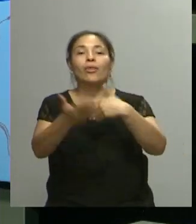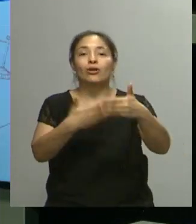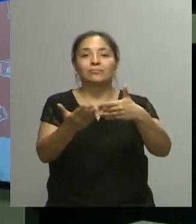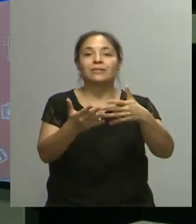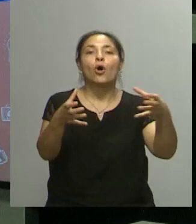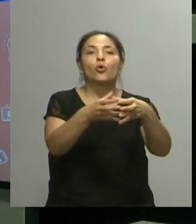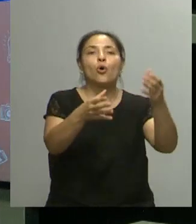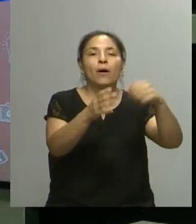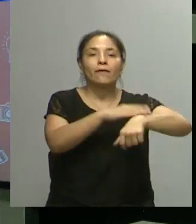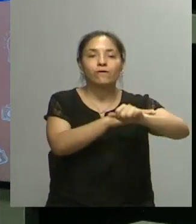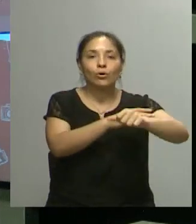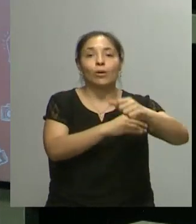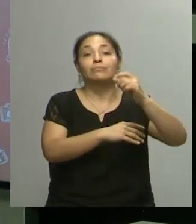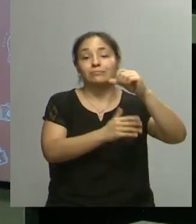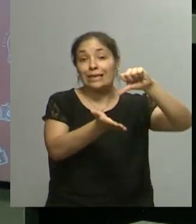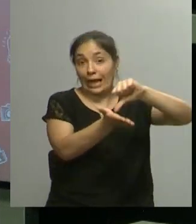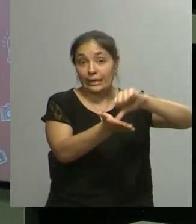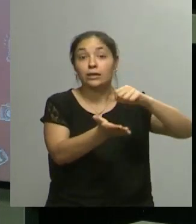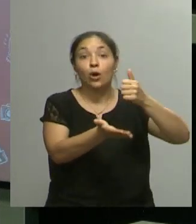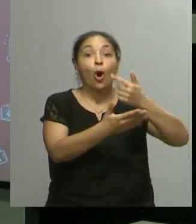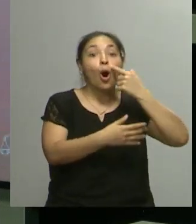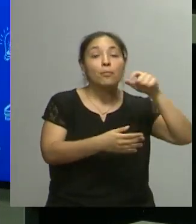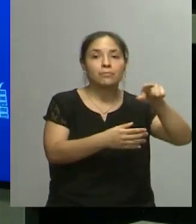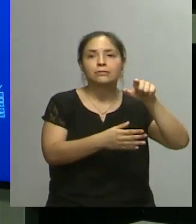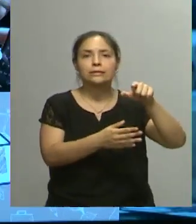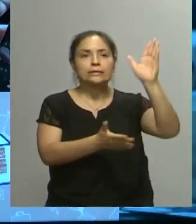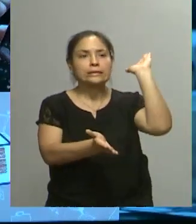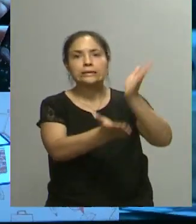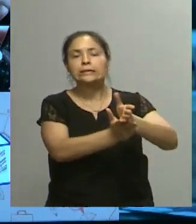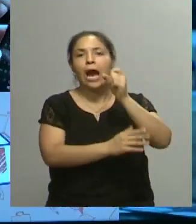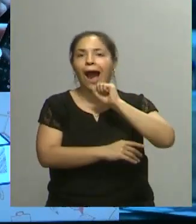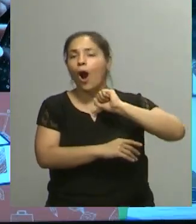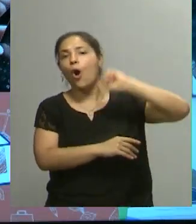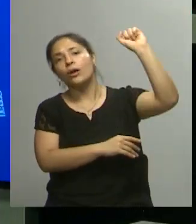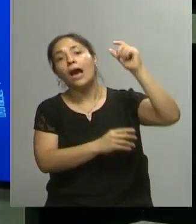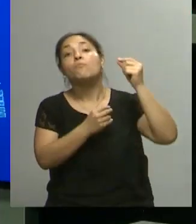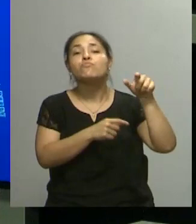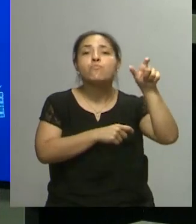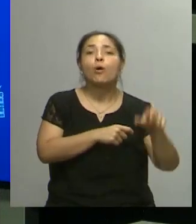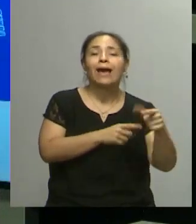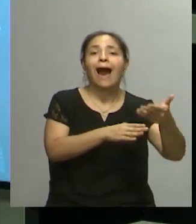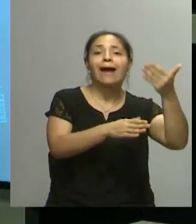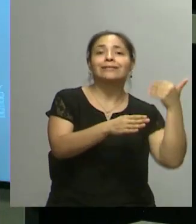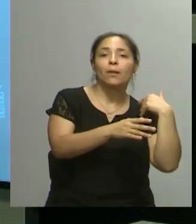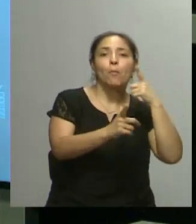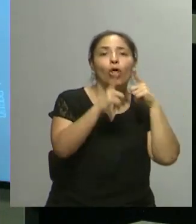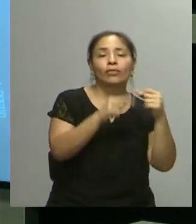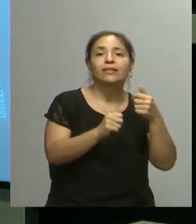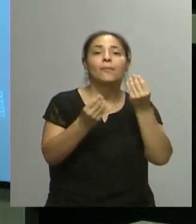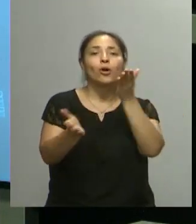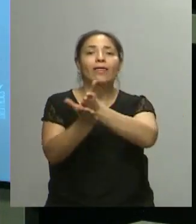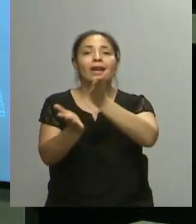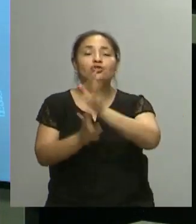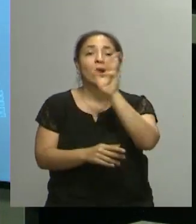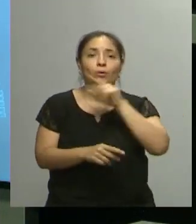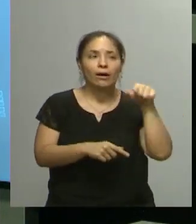por estar, por manifestarse a favor de los reclamos de las mujeres, bueno, también se enciende esto de, también esto está pasando en